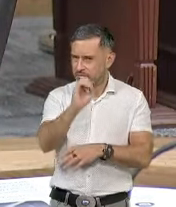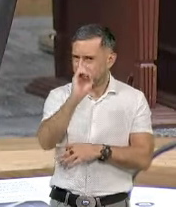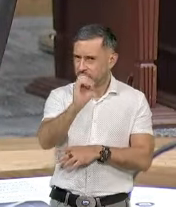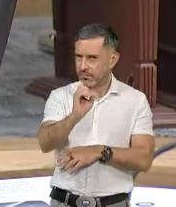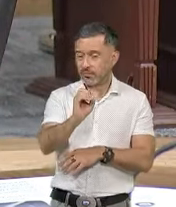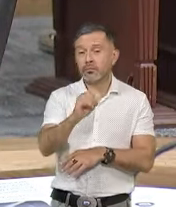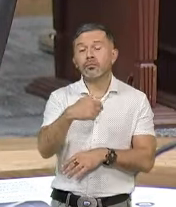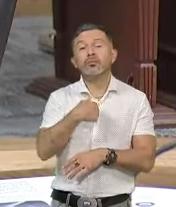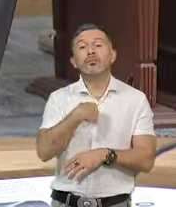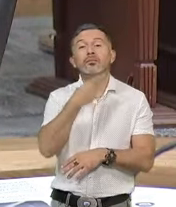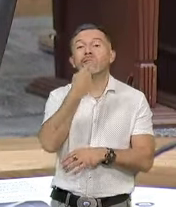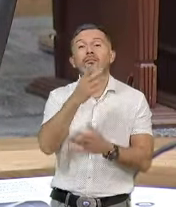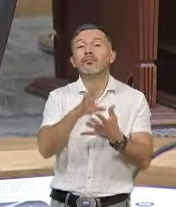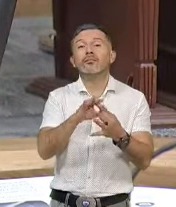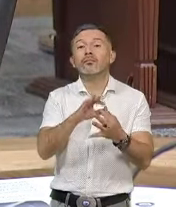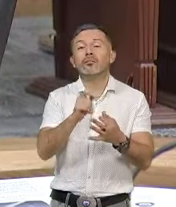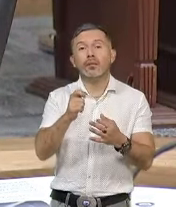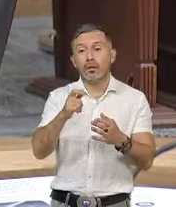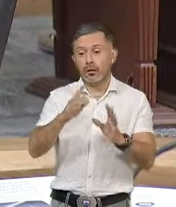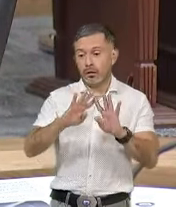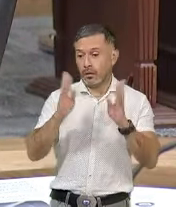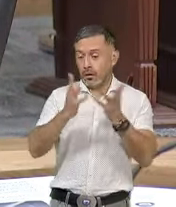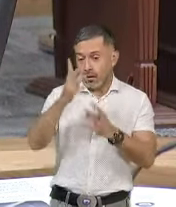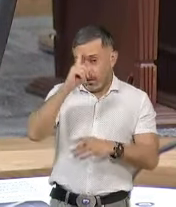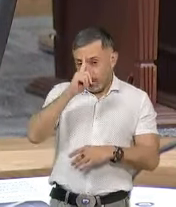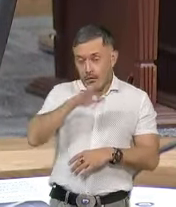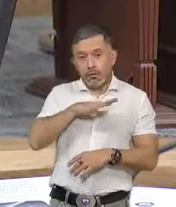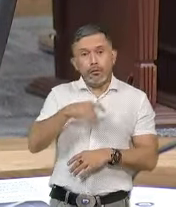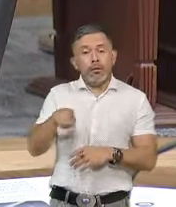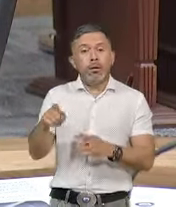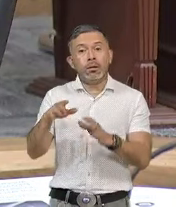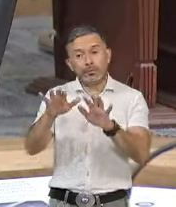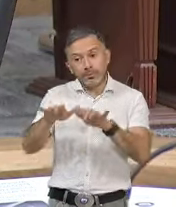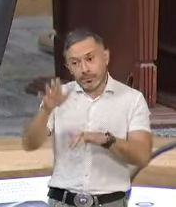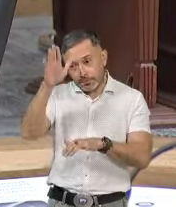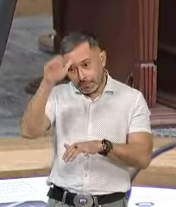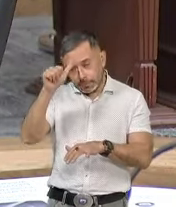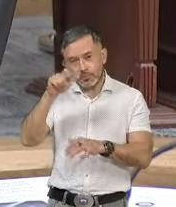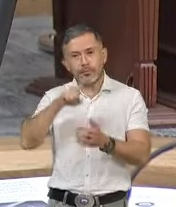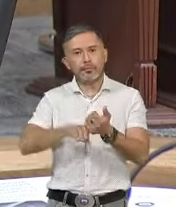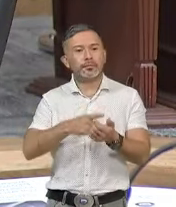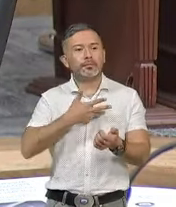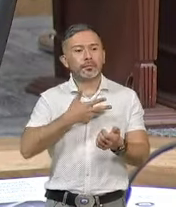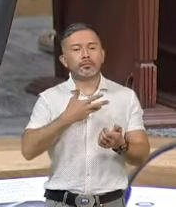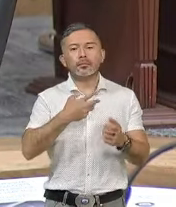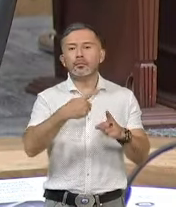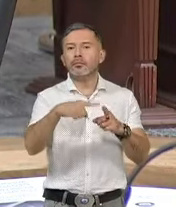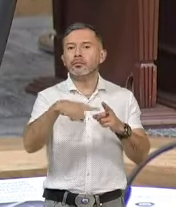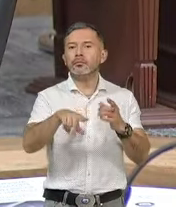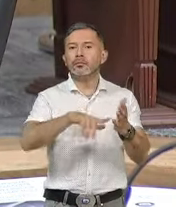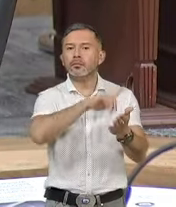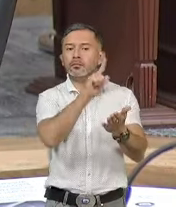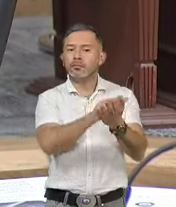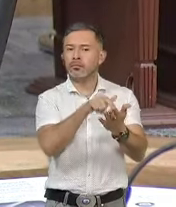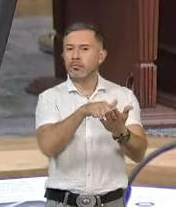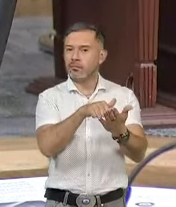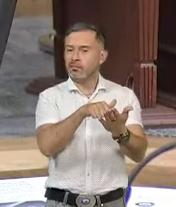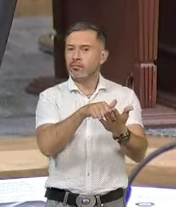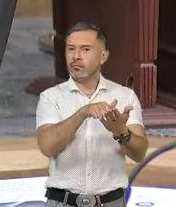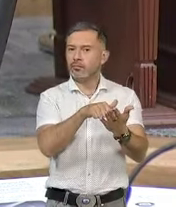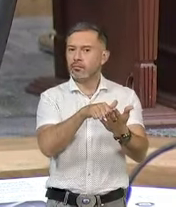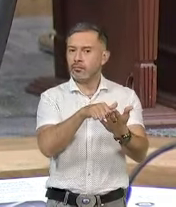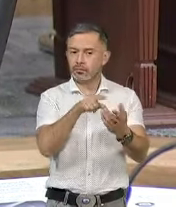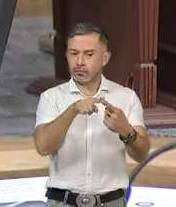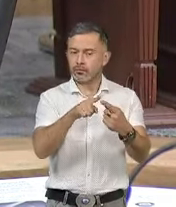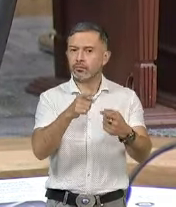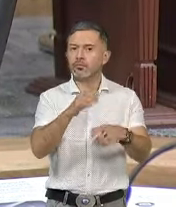acuerdo del Consejo general que porque estábamos guiados por distintos principios jurídicos el de certeza